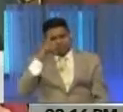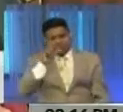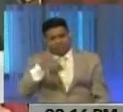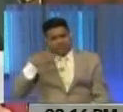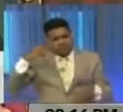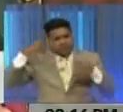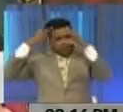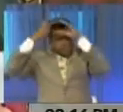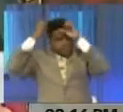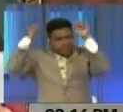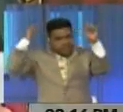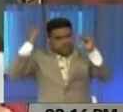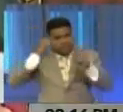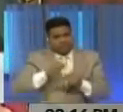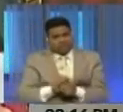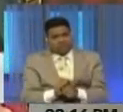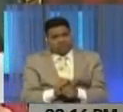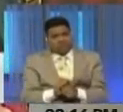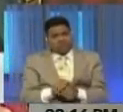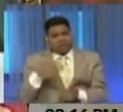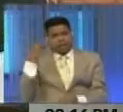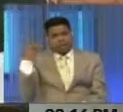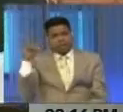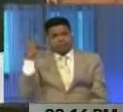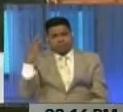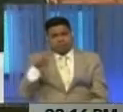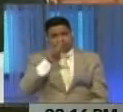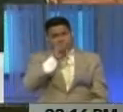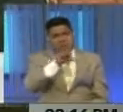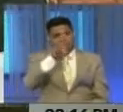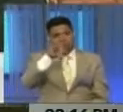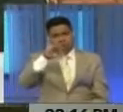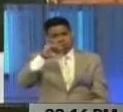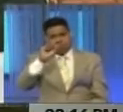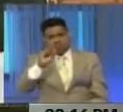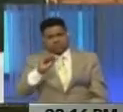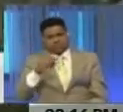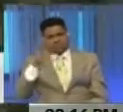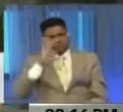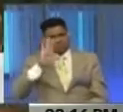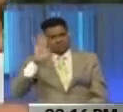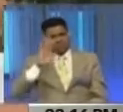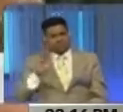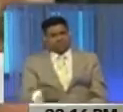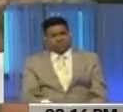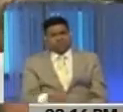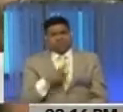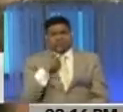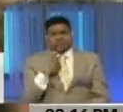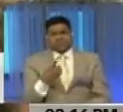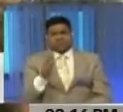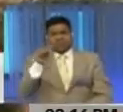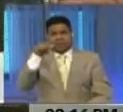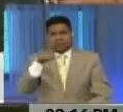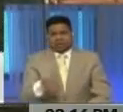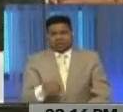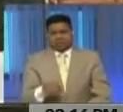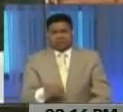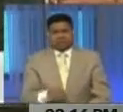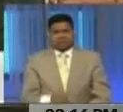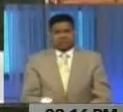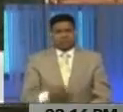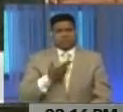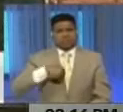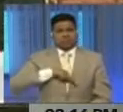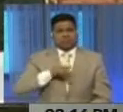del Estado Plurinacional de Bolivia, Luis Trigo Antello, y manifestar desde aquí nuestras